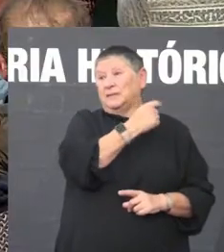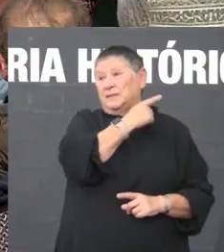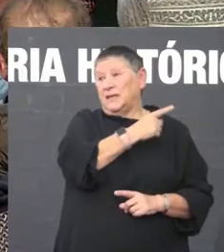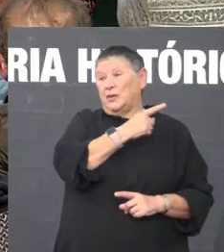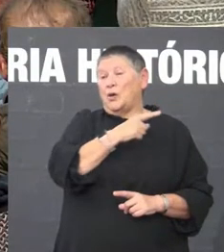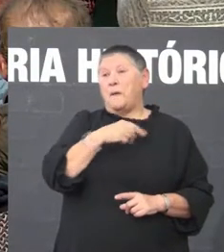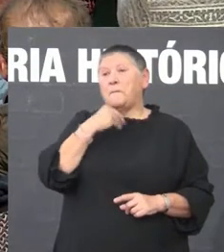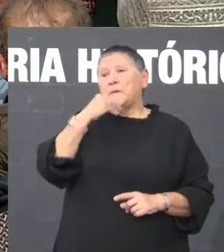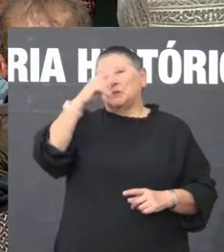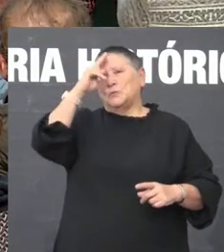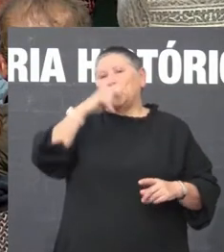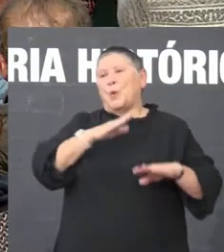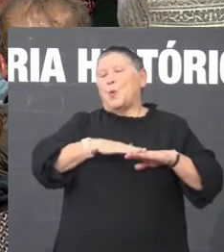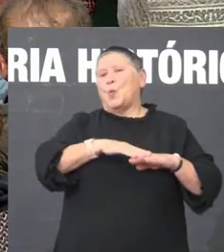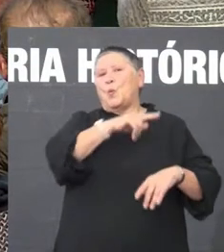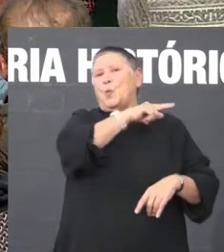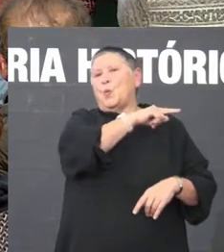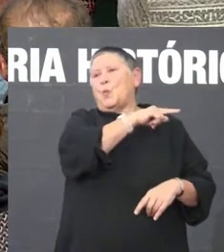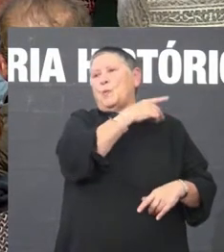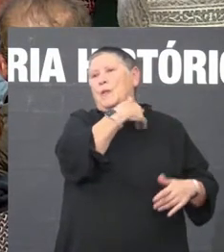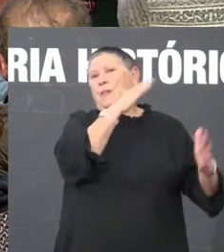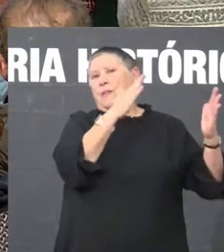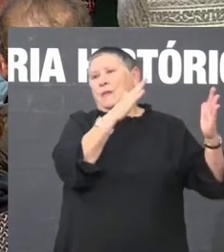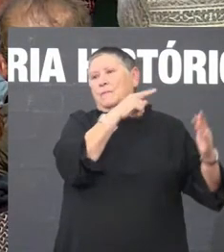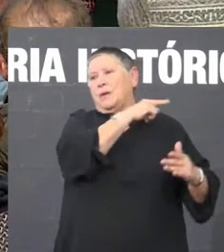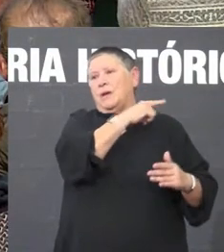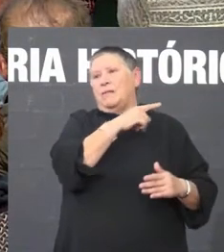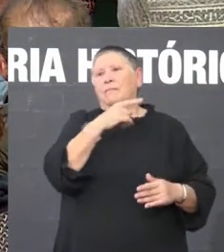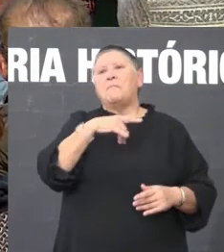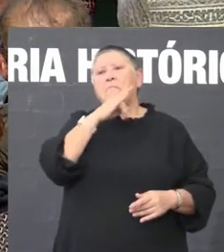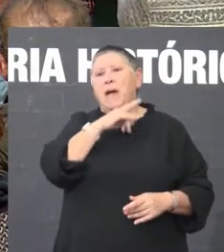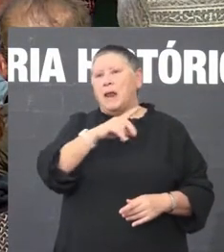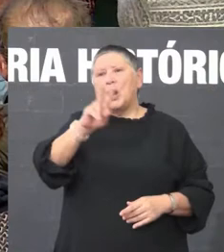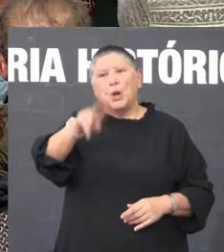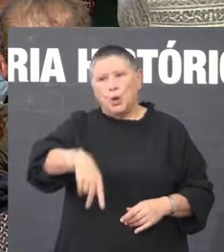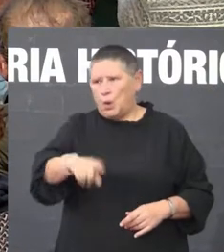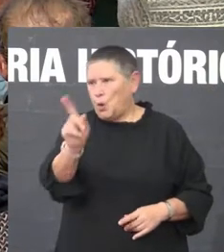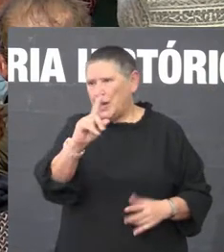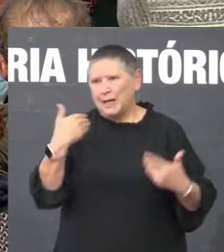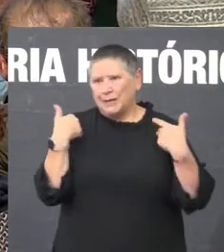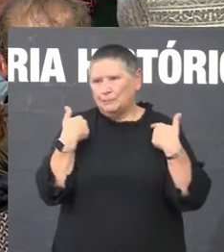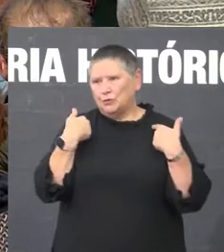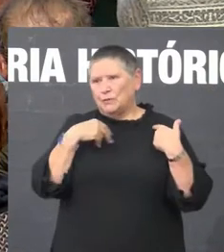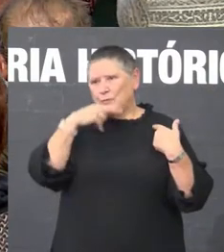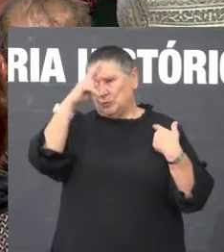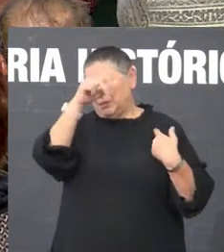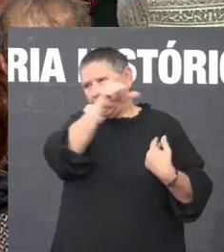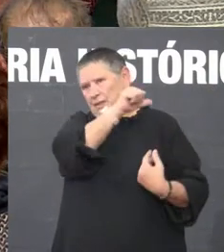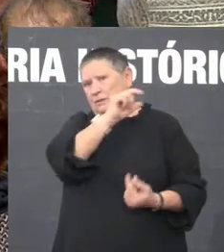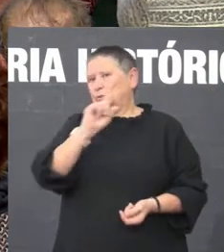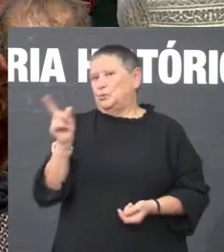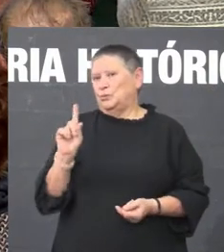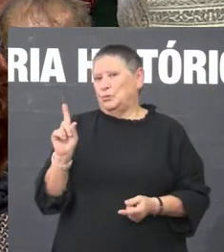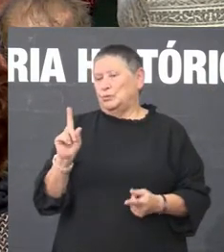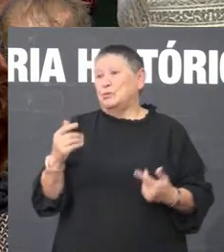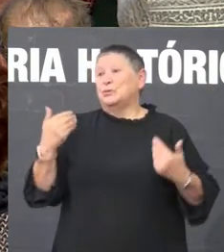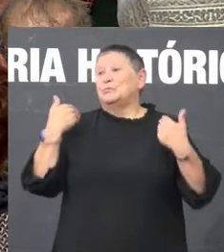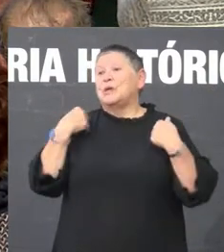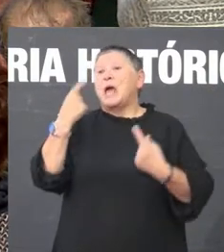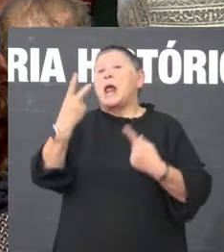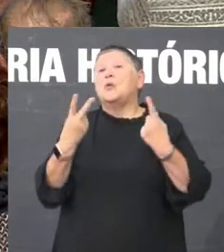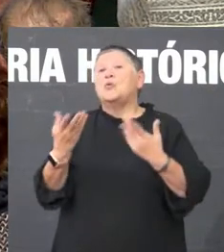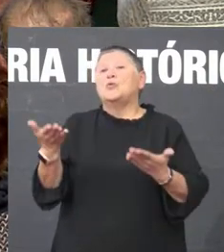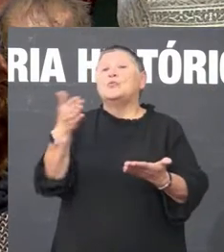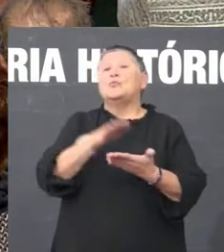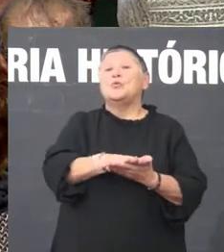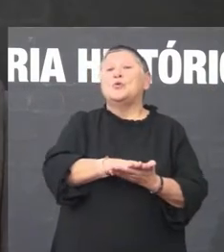que o pai era responsable do que pasara naquela casa. Pois non, non era responsable do que pasou. Os responsables, algún morreu na cama